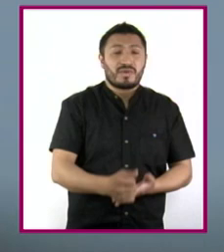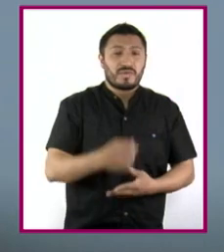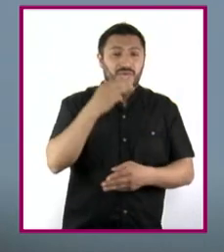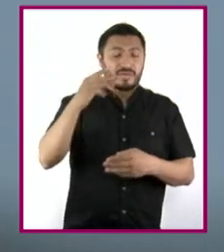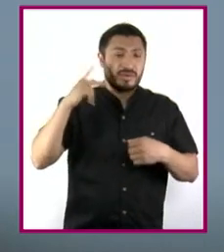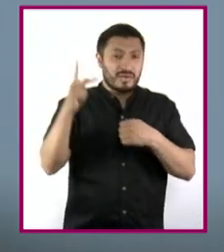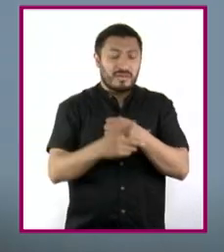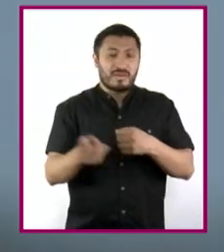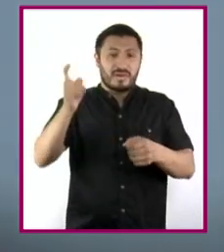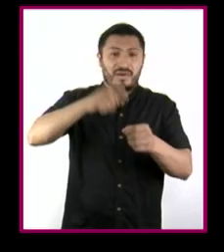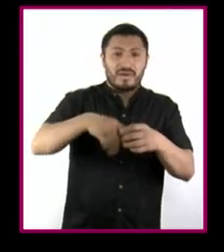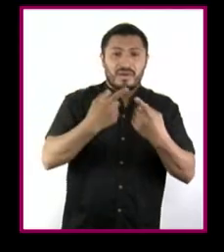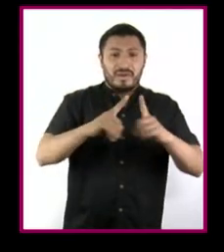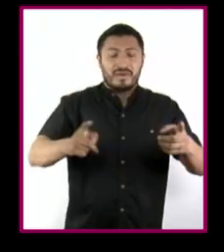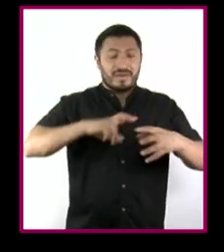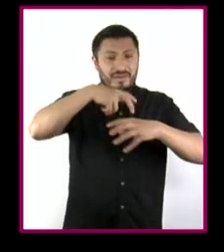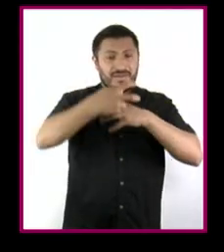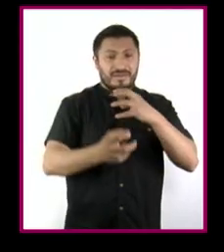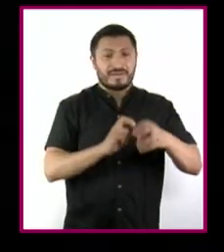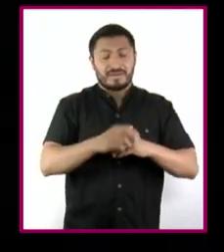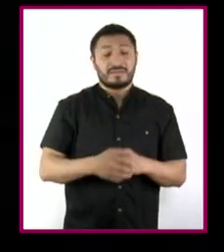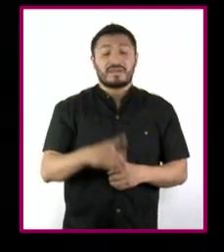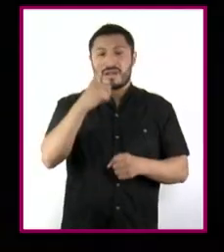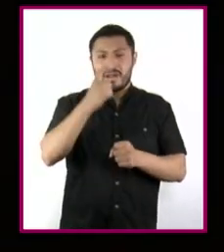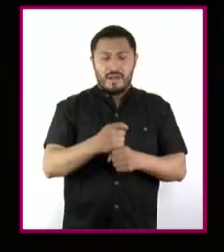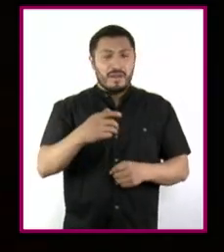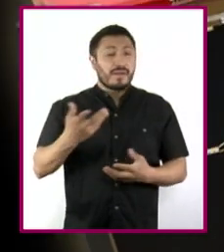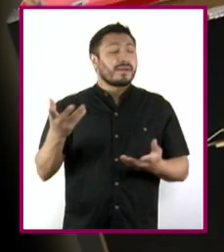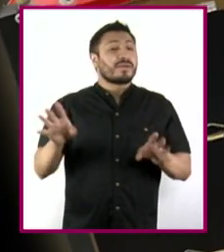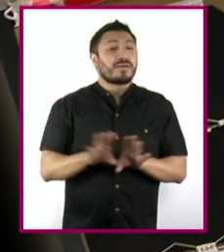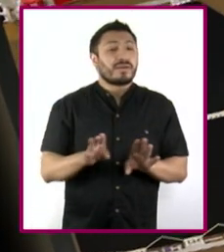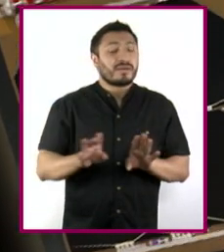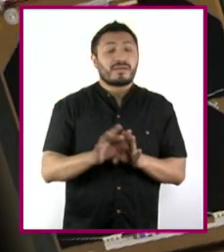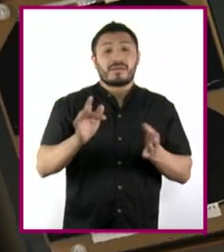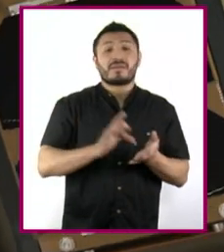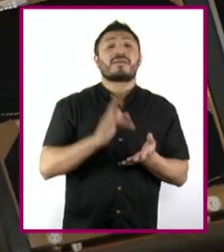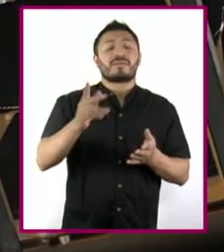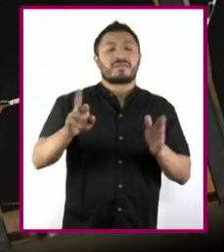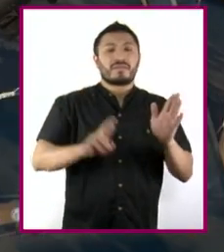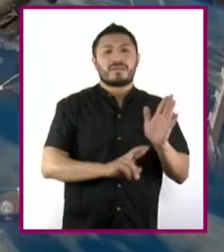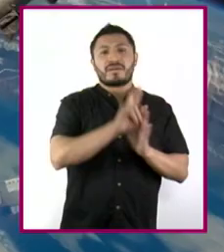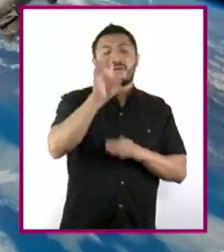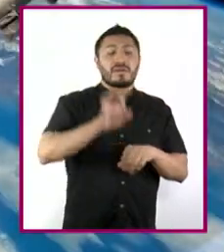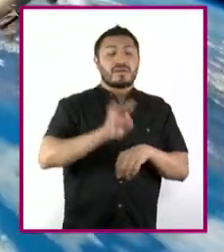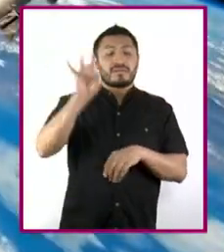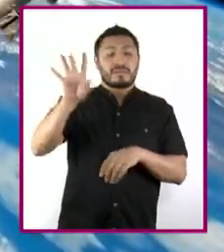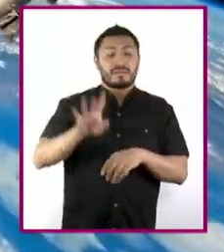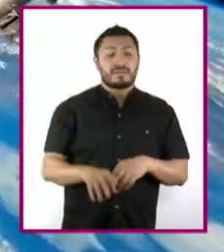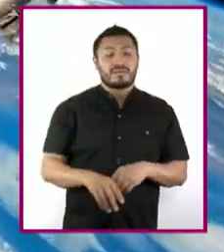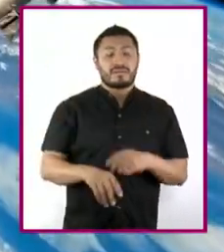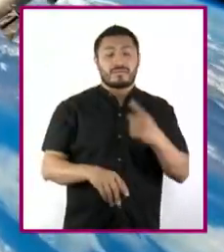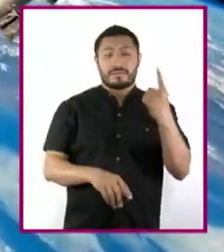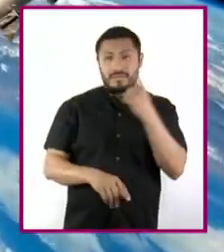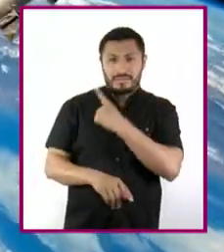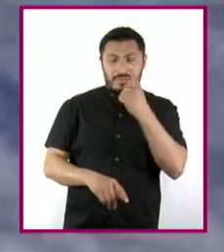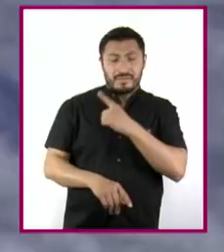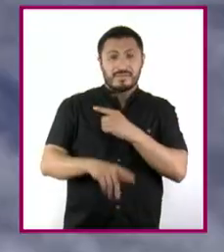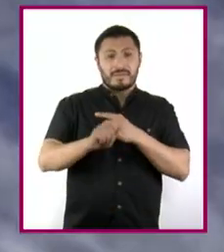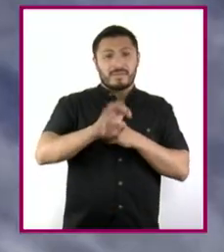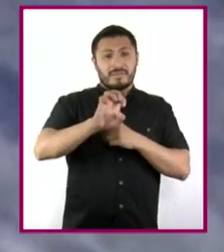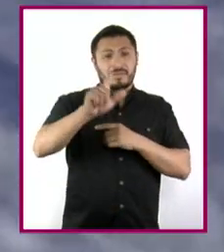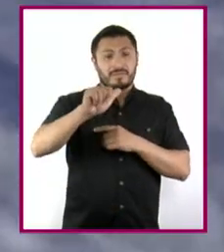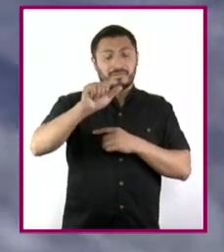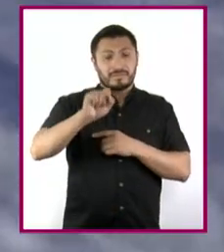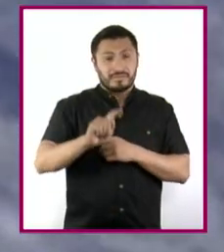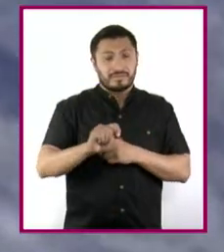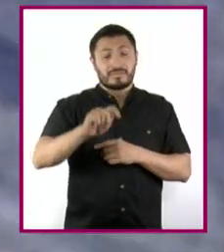el desarrollo satelital. El primer paso se dio gracias al lanzamiento del AztecSat 1. Sin embargo, se